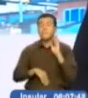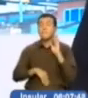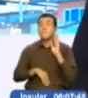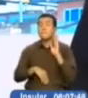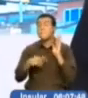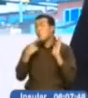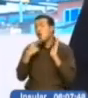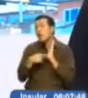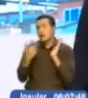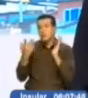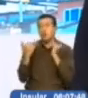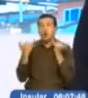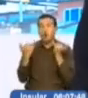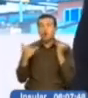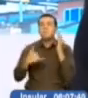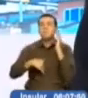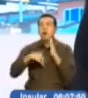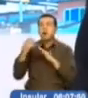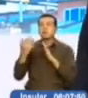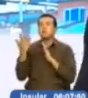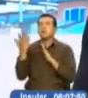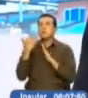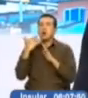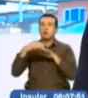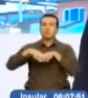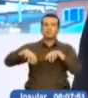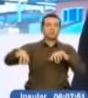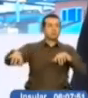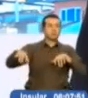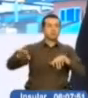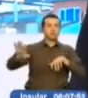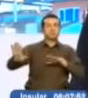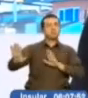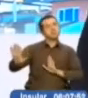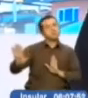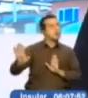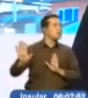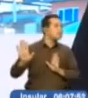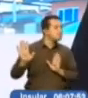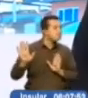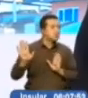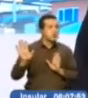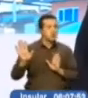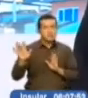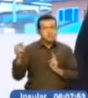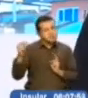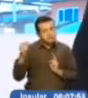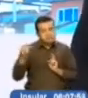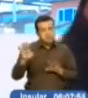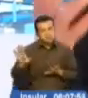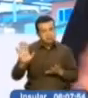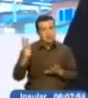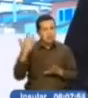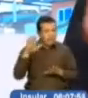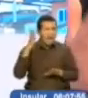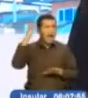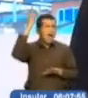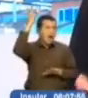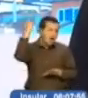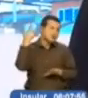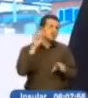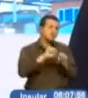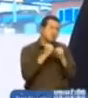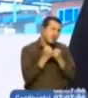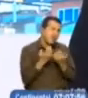que el contacto sea violento cuando hay un distanciamiento entre el uno y el otro. Es decir, que ya es un viejo fenómeno de la